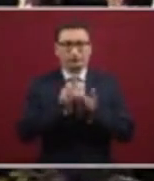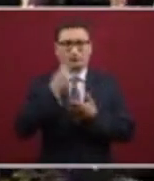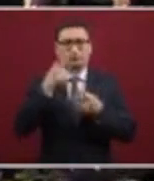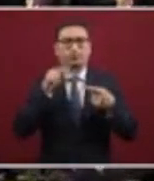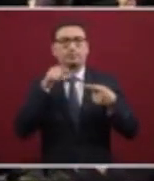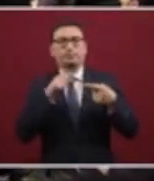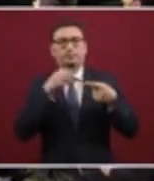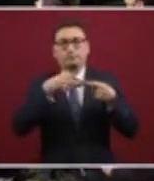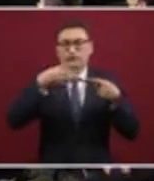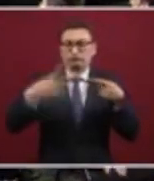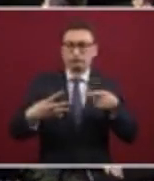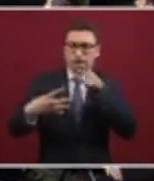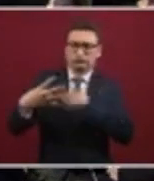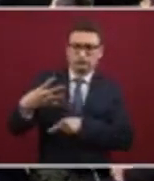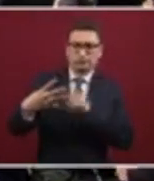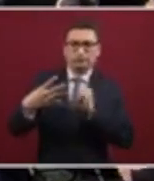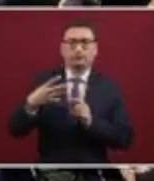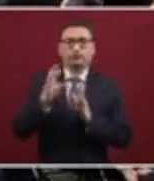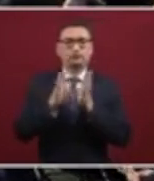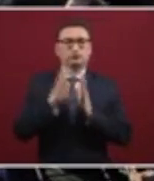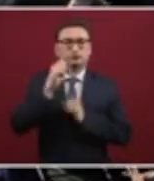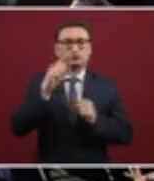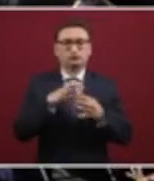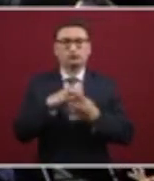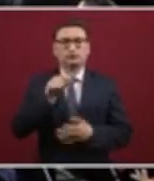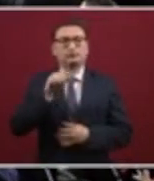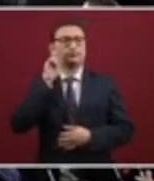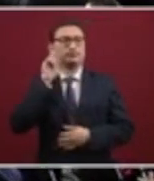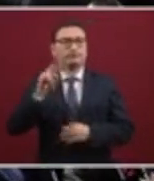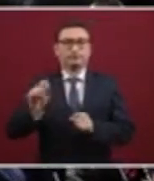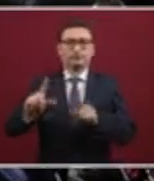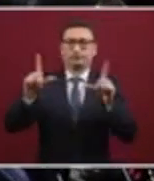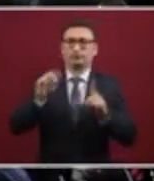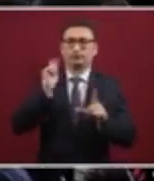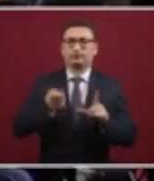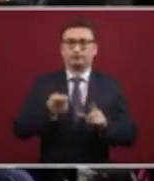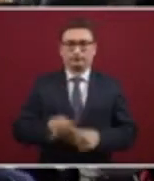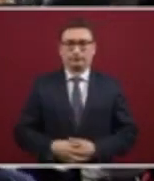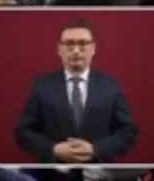reforma constitucional. Y miren,